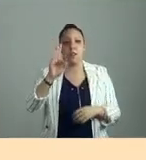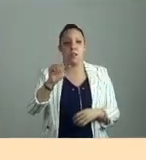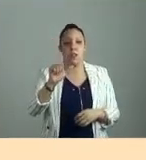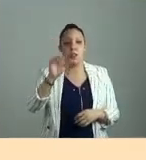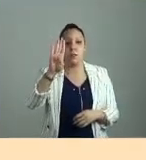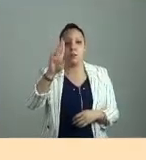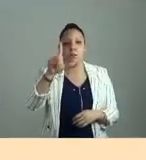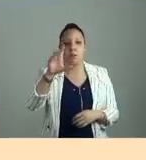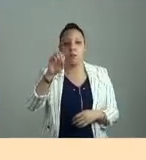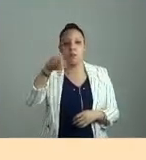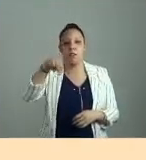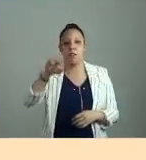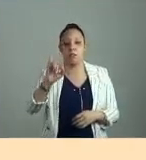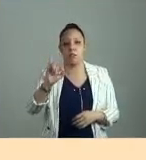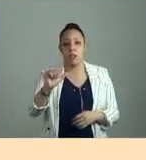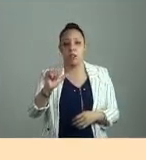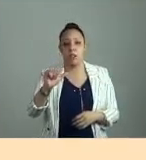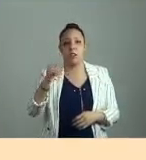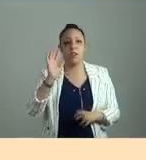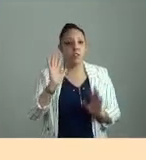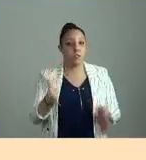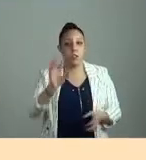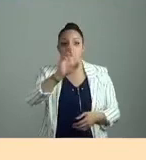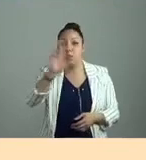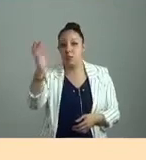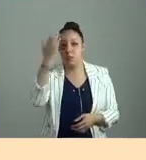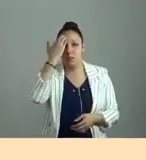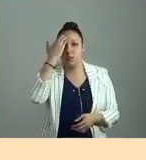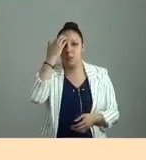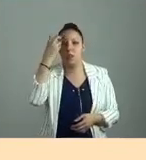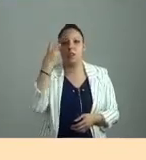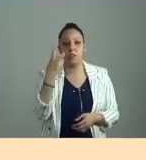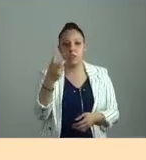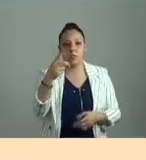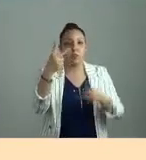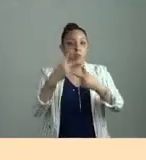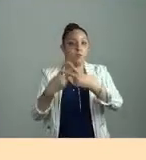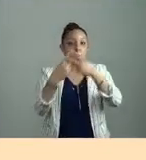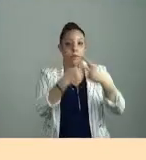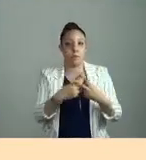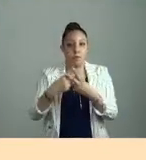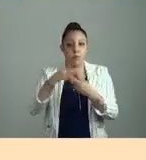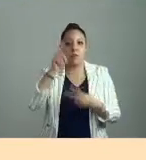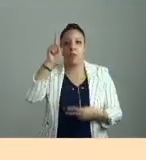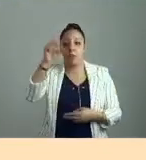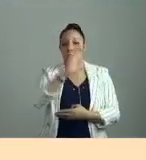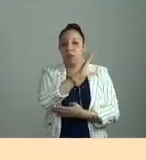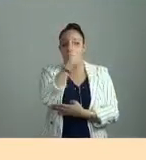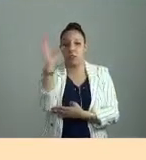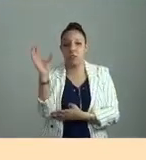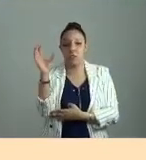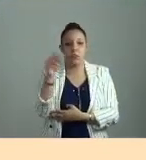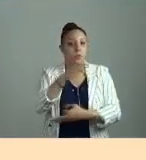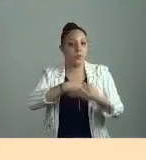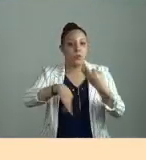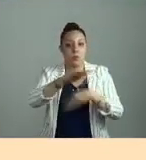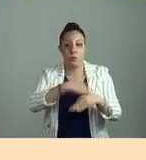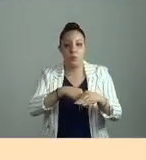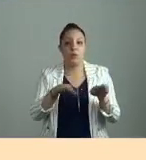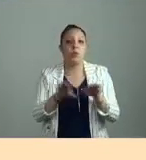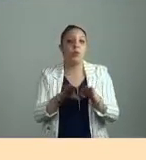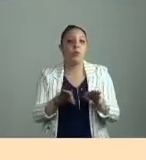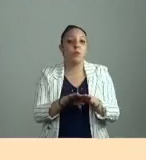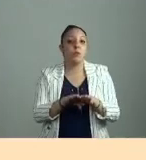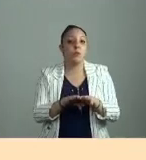reconocido la gran constelación astral cinto de la tecnología no